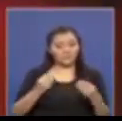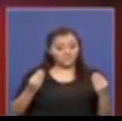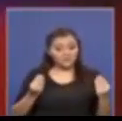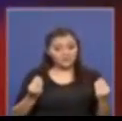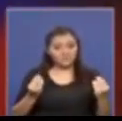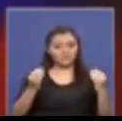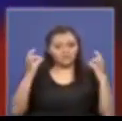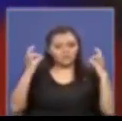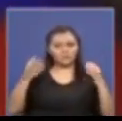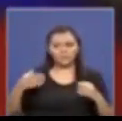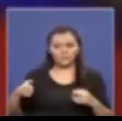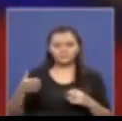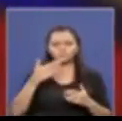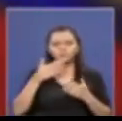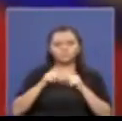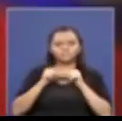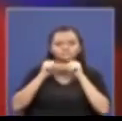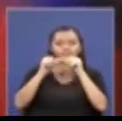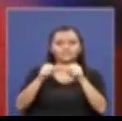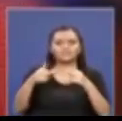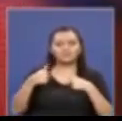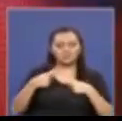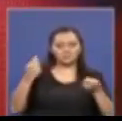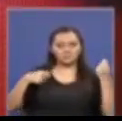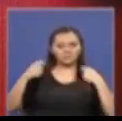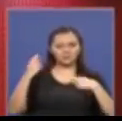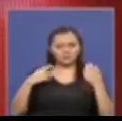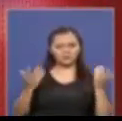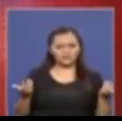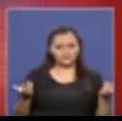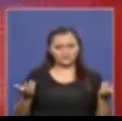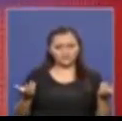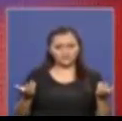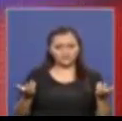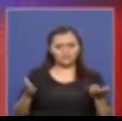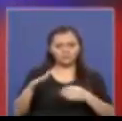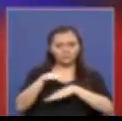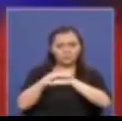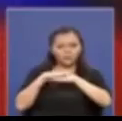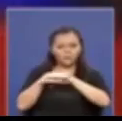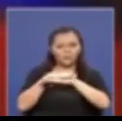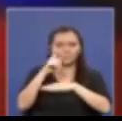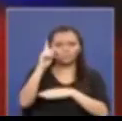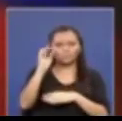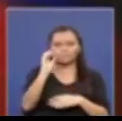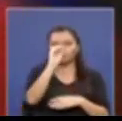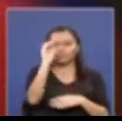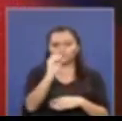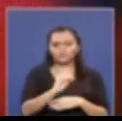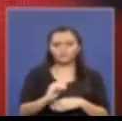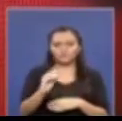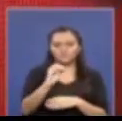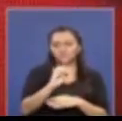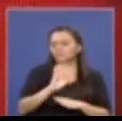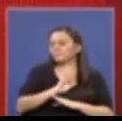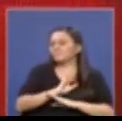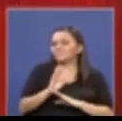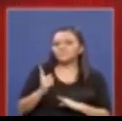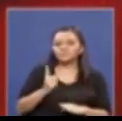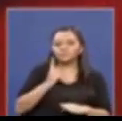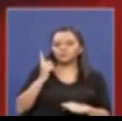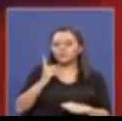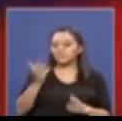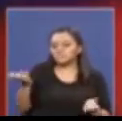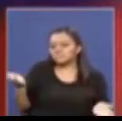eficiencia, como en el sector pesquero, que lo estamos manteniendo para que puedan seguir exportando, porque en promedio era 1% de los costos. Era simple,